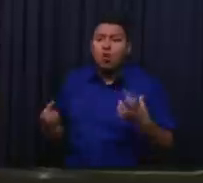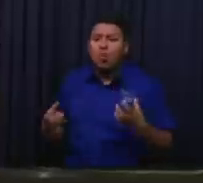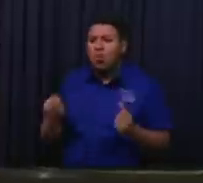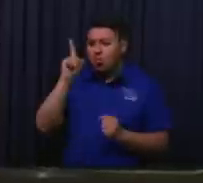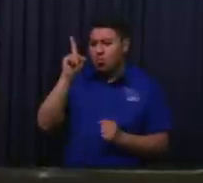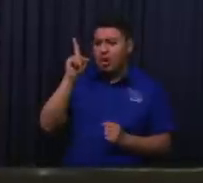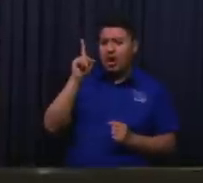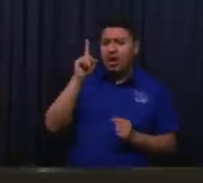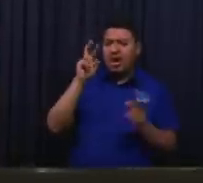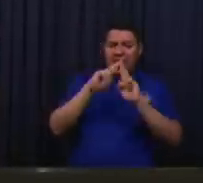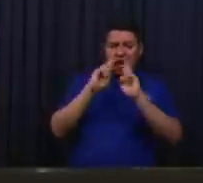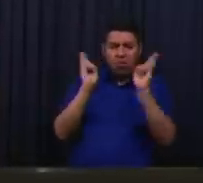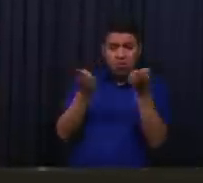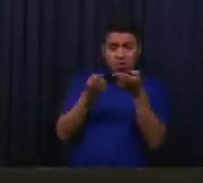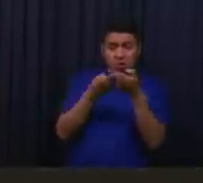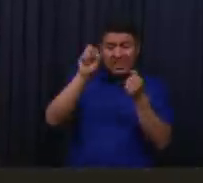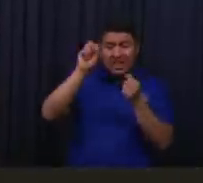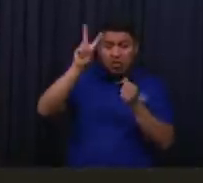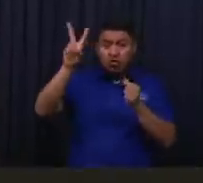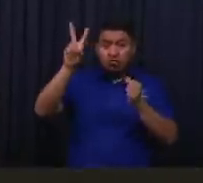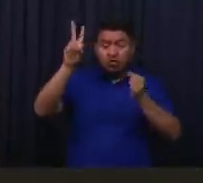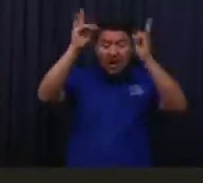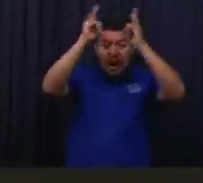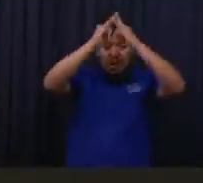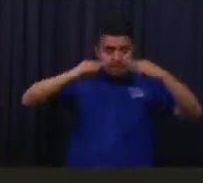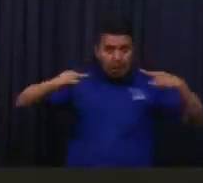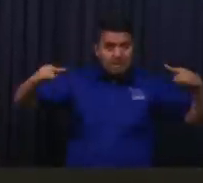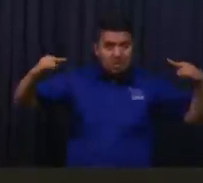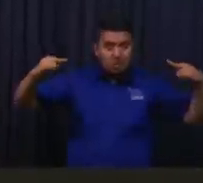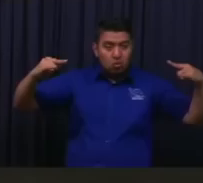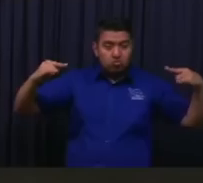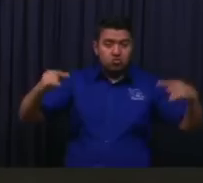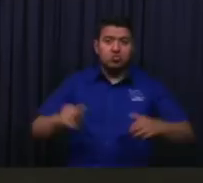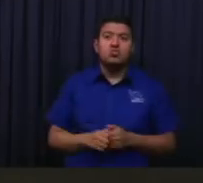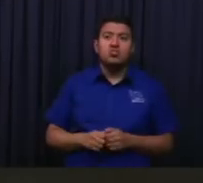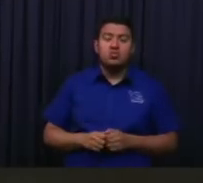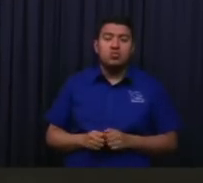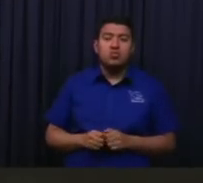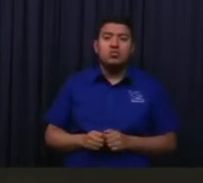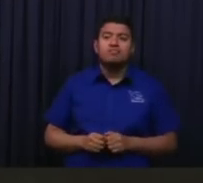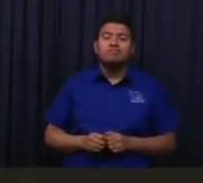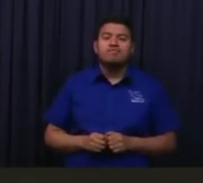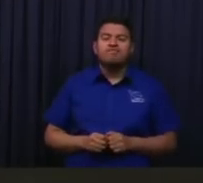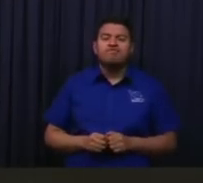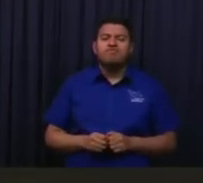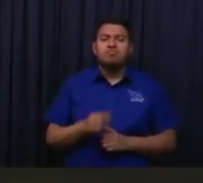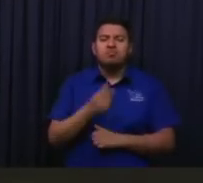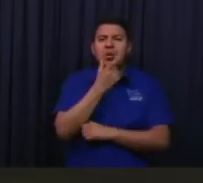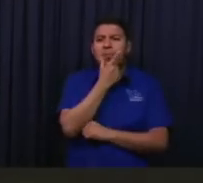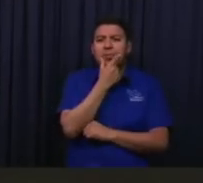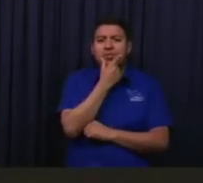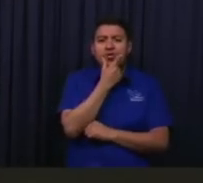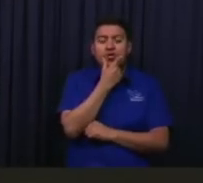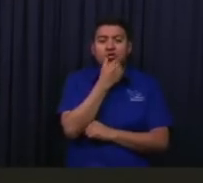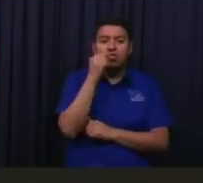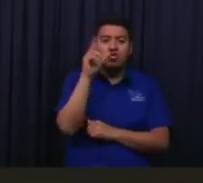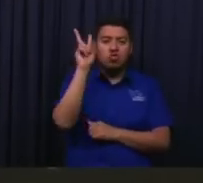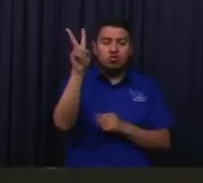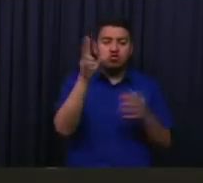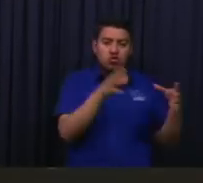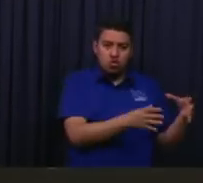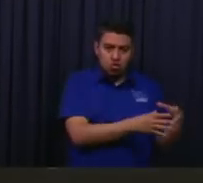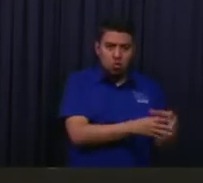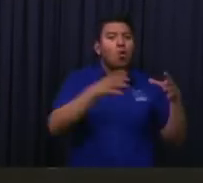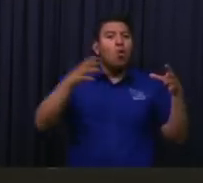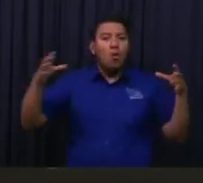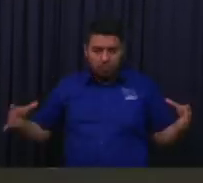mucha alegría y que nos hace danzar. Lo interesante es que la Sulamita quiere decir la